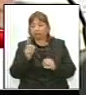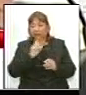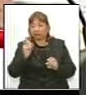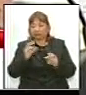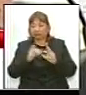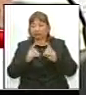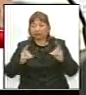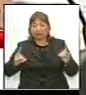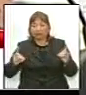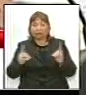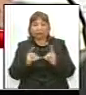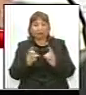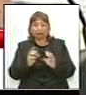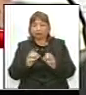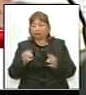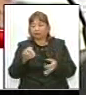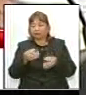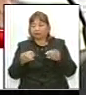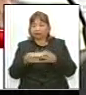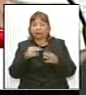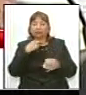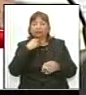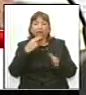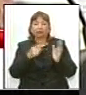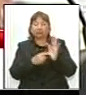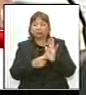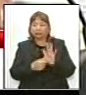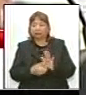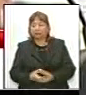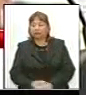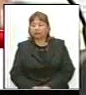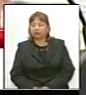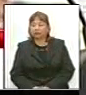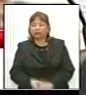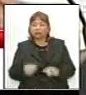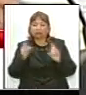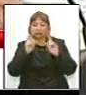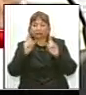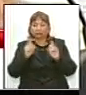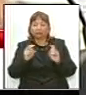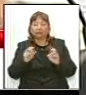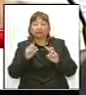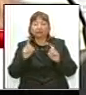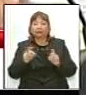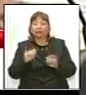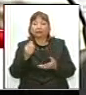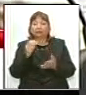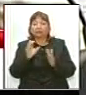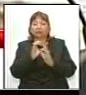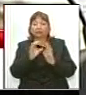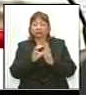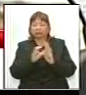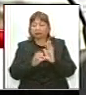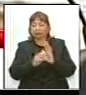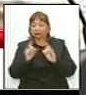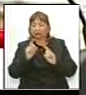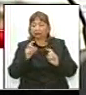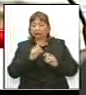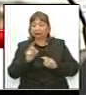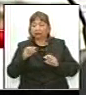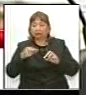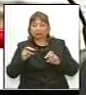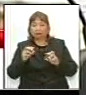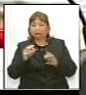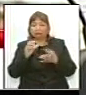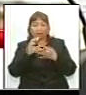Consejo Directivo ni la Junta de Portavoces. La consulta que se hizo a la Comisión de Constitución no posee